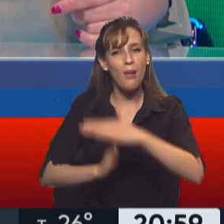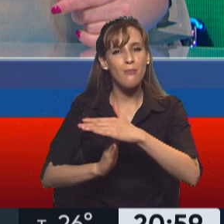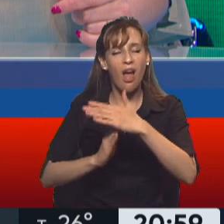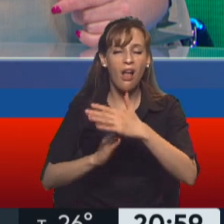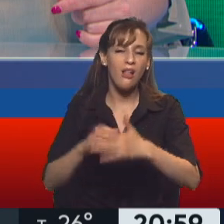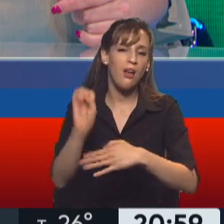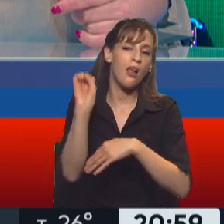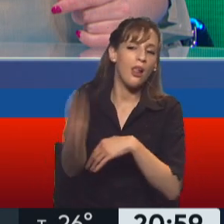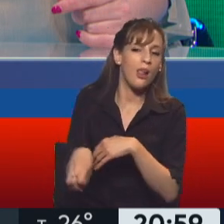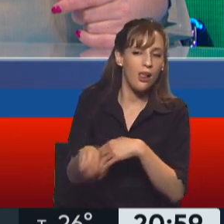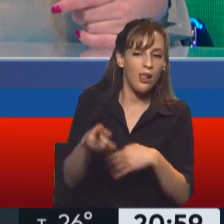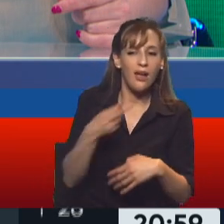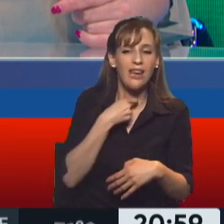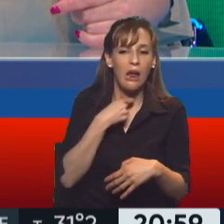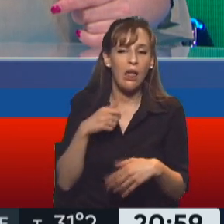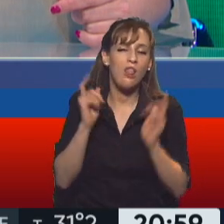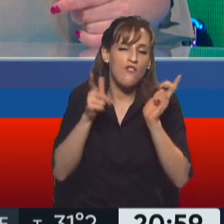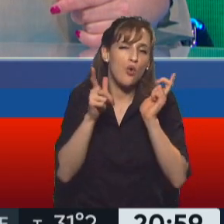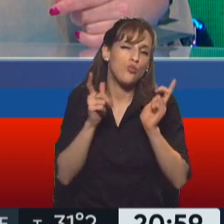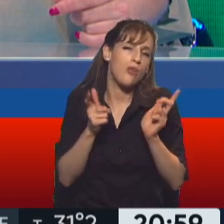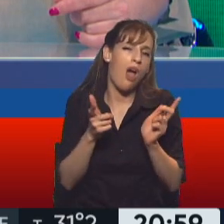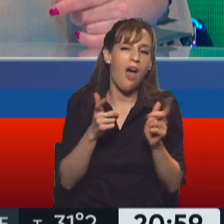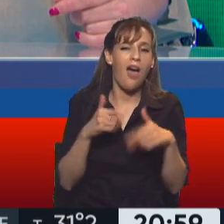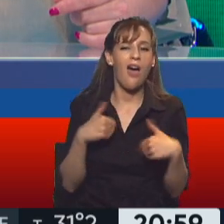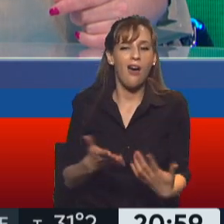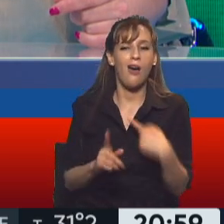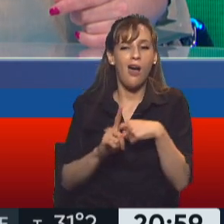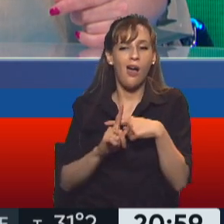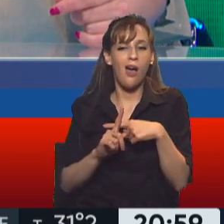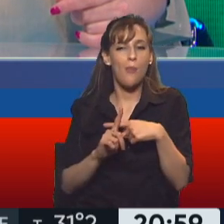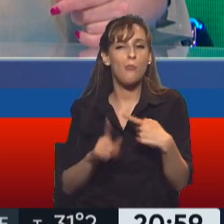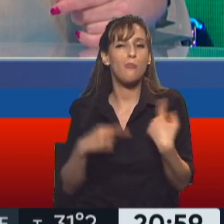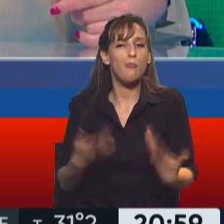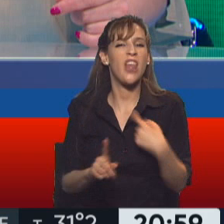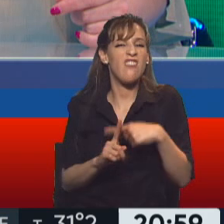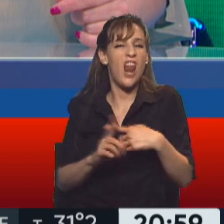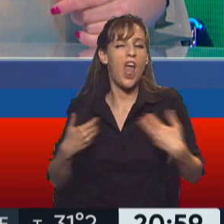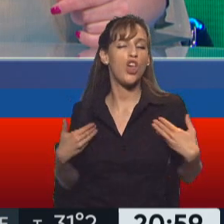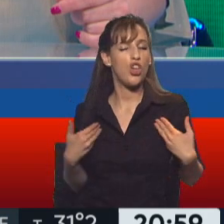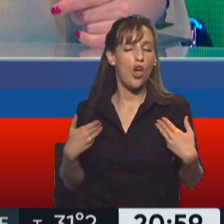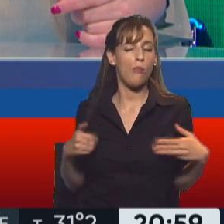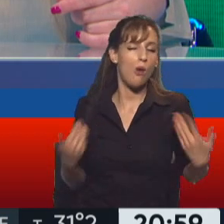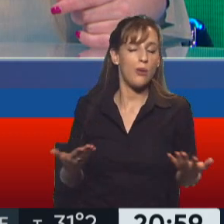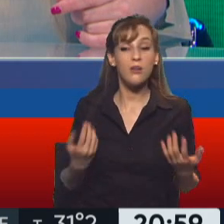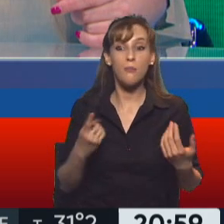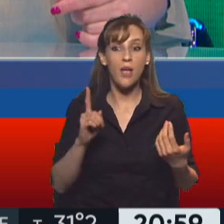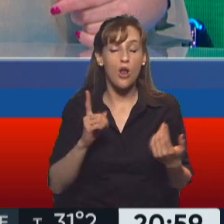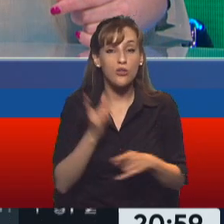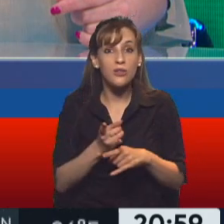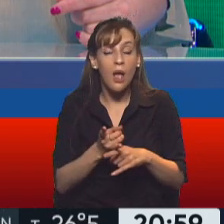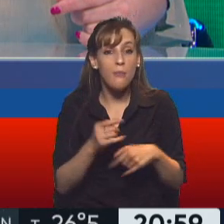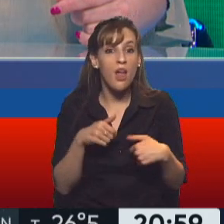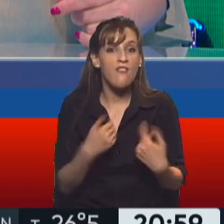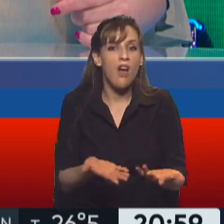que quieren seguir con sus privilegios, que quieren seguir con no todo. No significa que no lo tenga que ir a intentarlo. Y fallando siempre a favor de